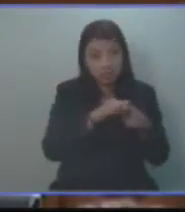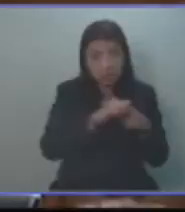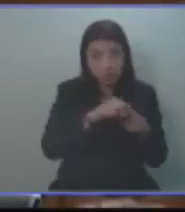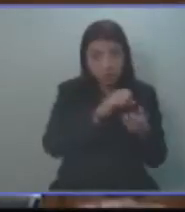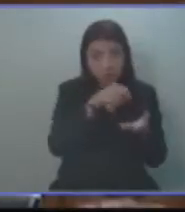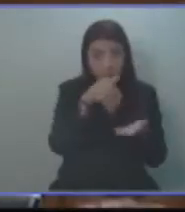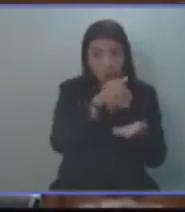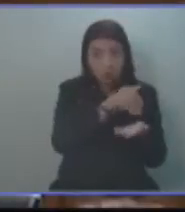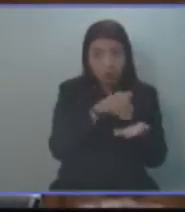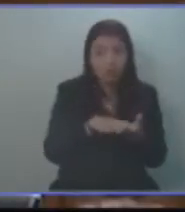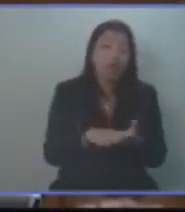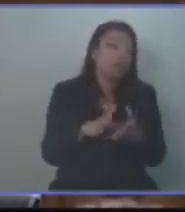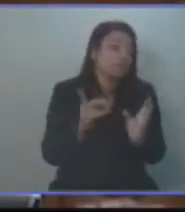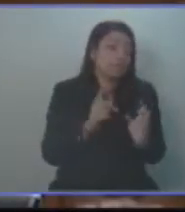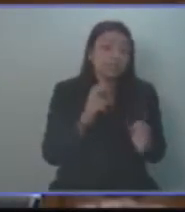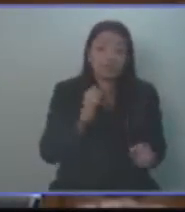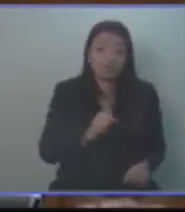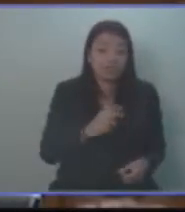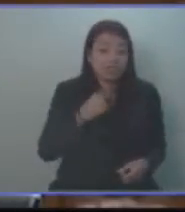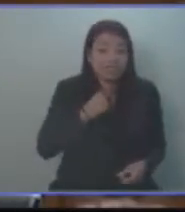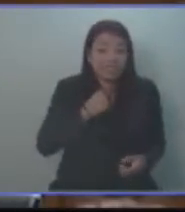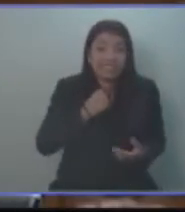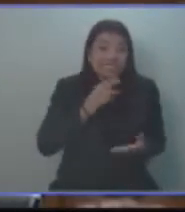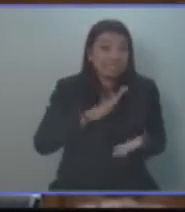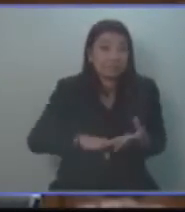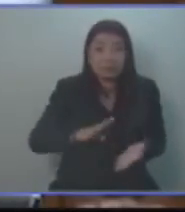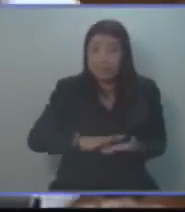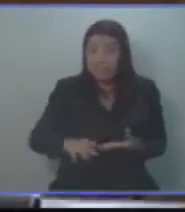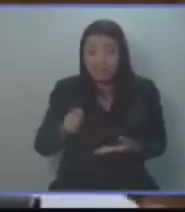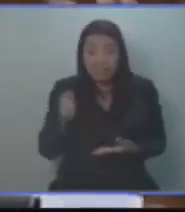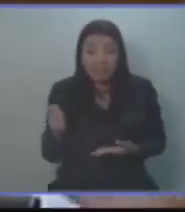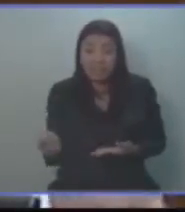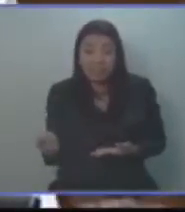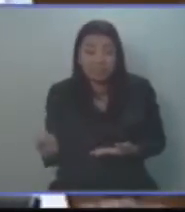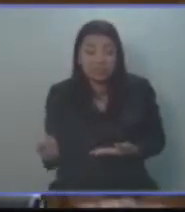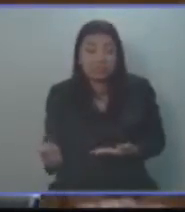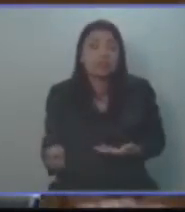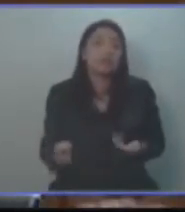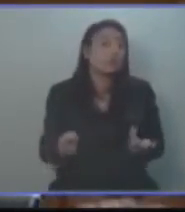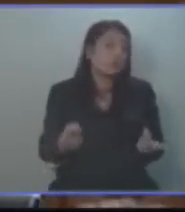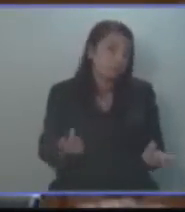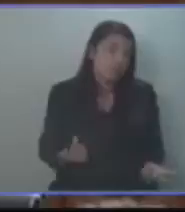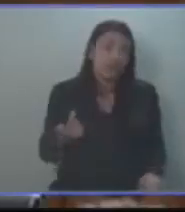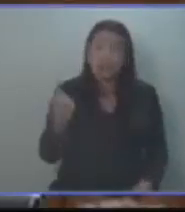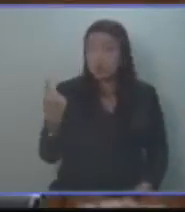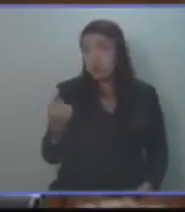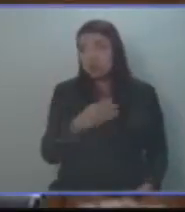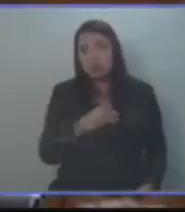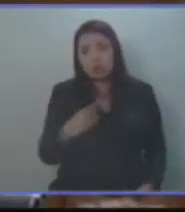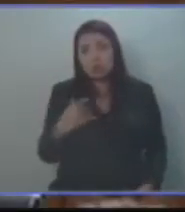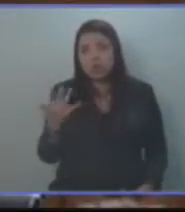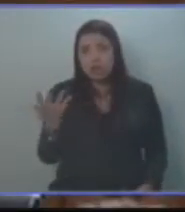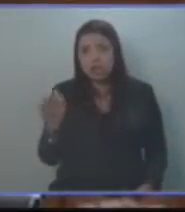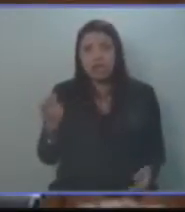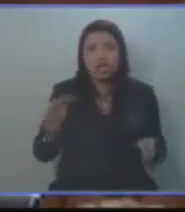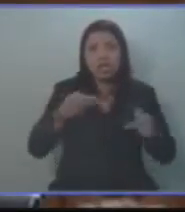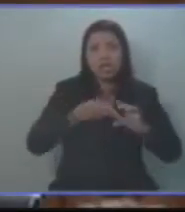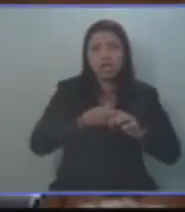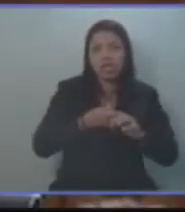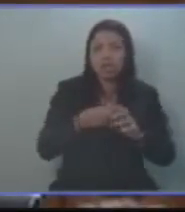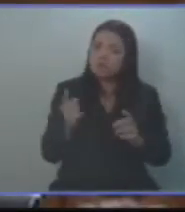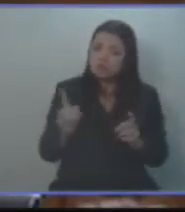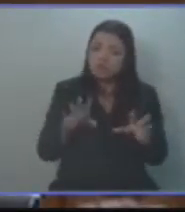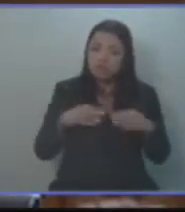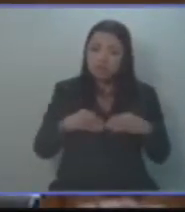existe capacidad de pago y así lo acepte el médico que aspire a ser residentado, podría realizarlo